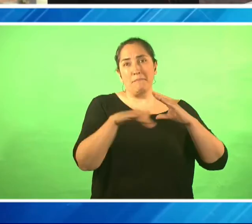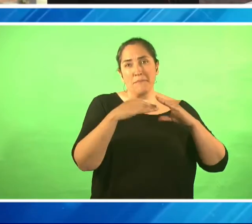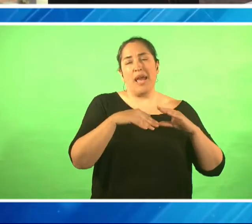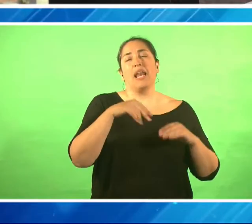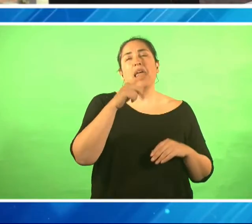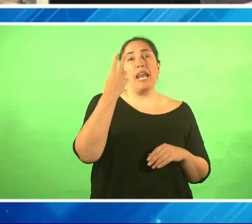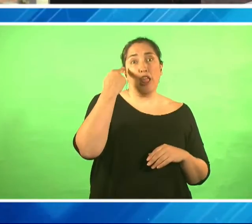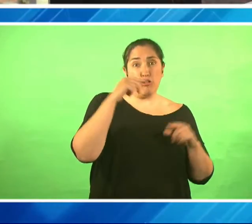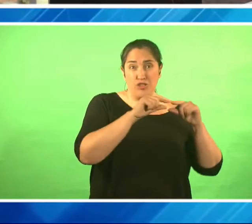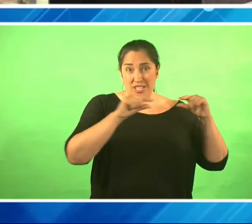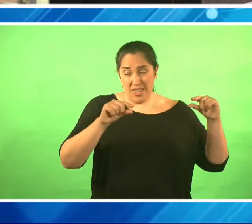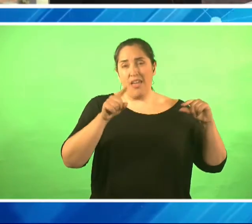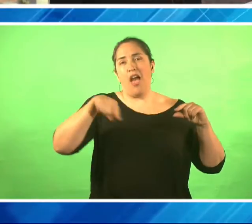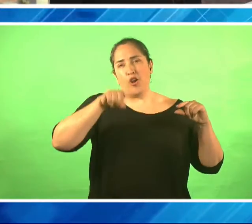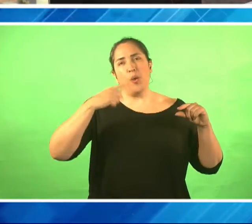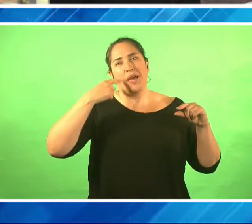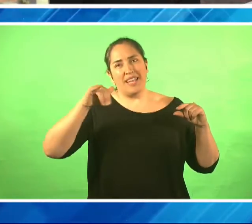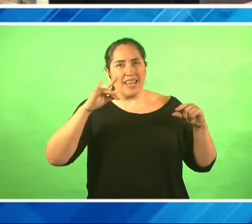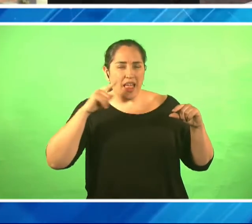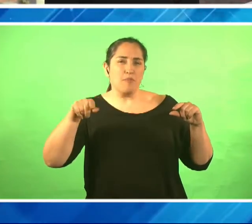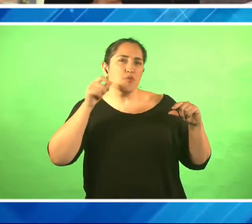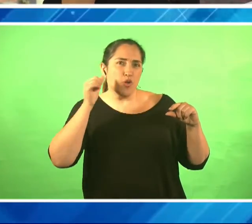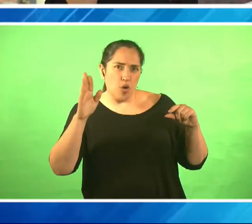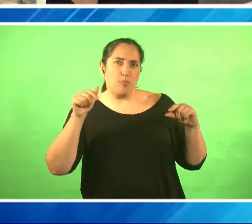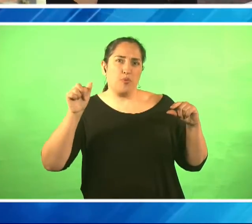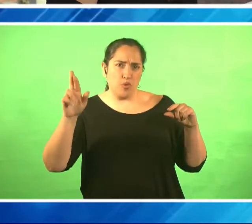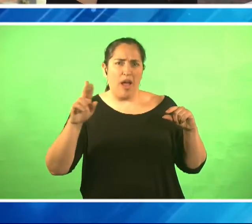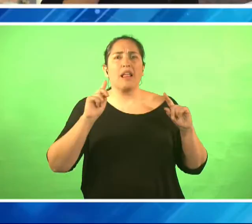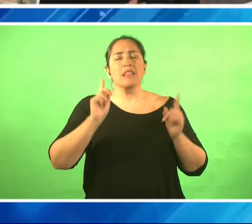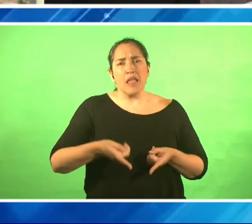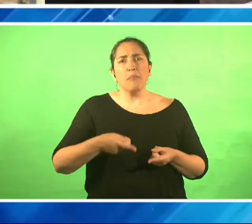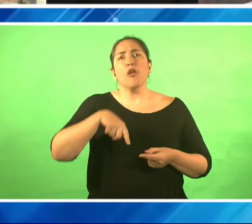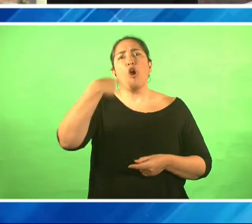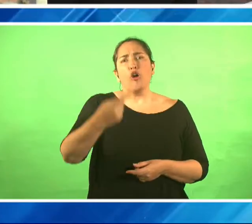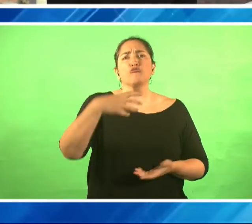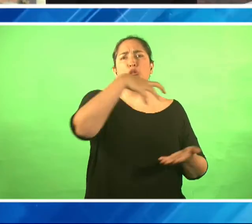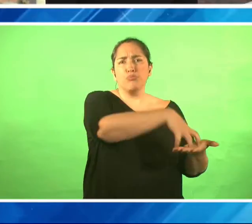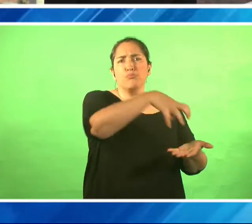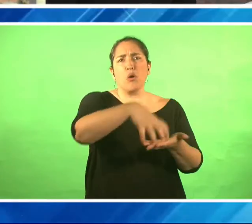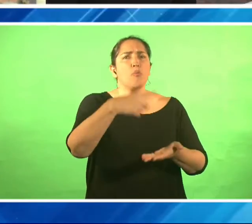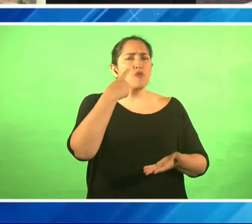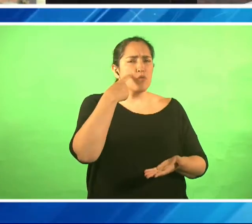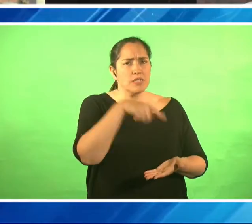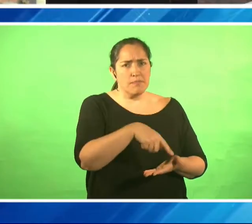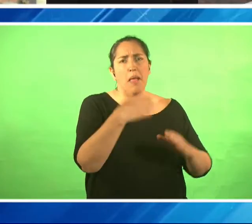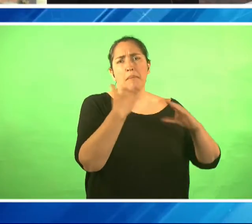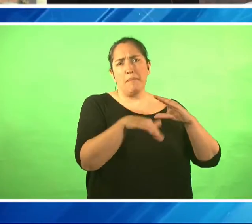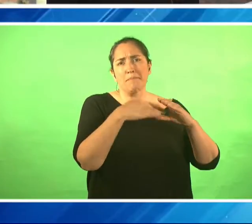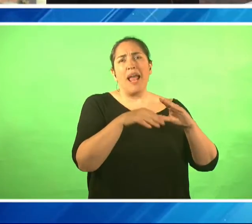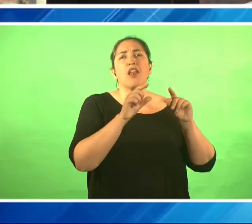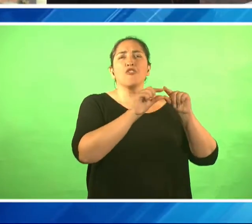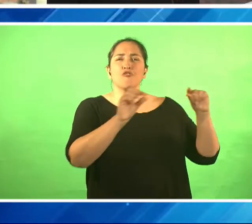necochea@inadi.gov.ar. Lo mismo para las otras enlaces que funcionan en los edificios municipales, y los mails son